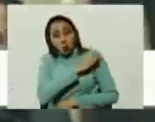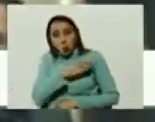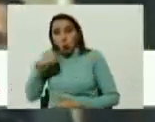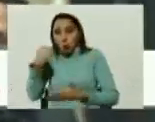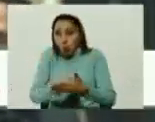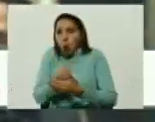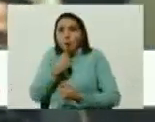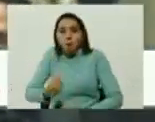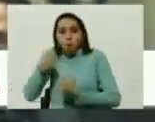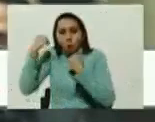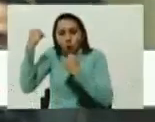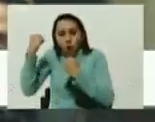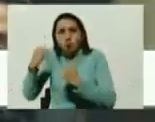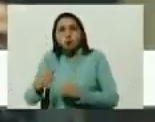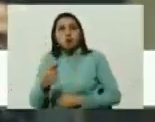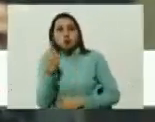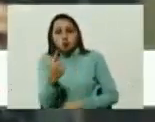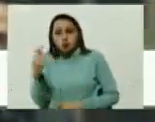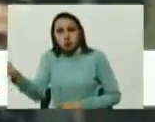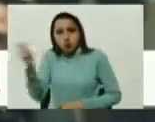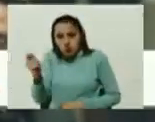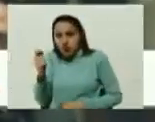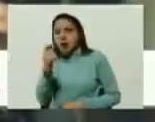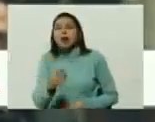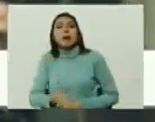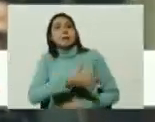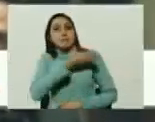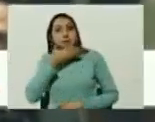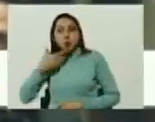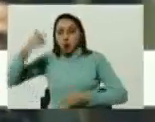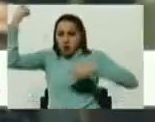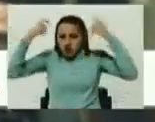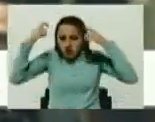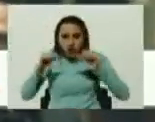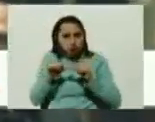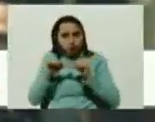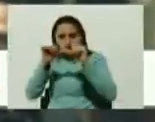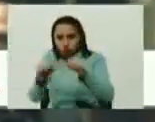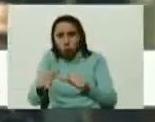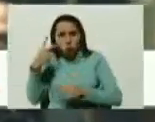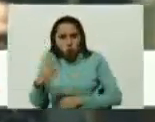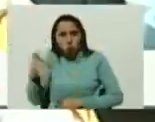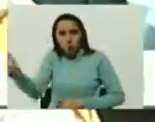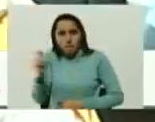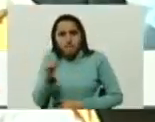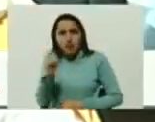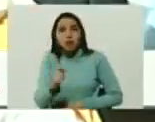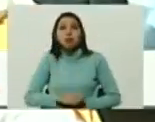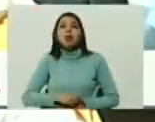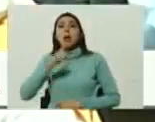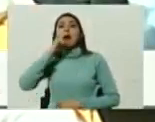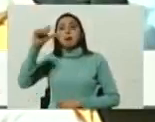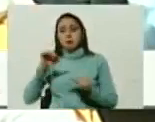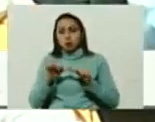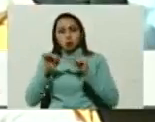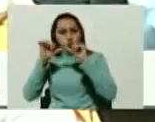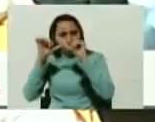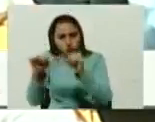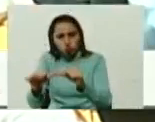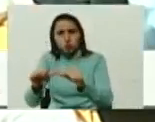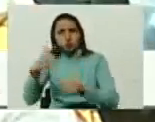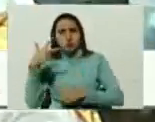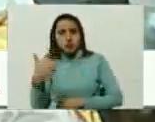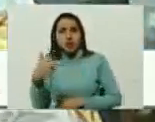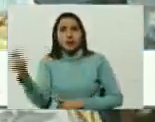conquistar un mes y luego nuestro comandante clave lo llevó a dos meses y nuestro presidente nicolás maduro lo llevó a